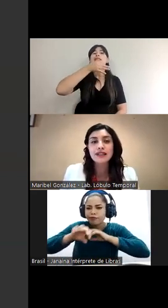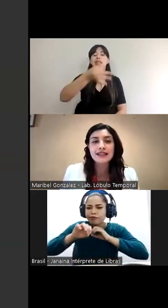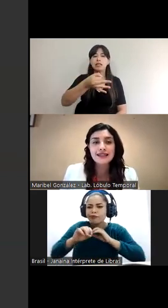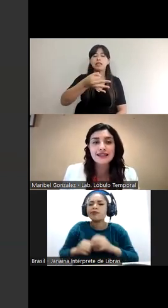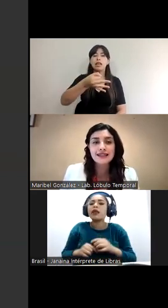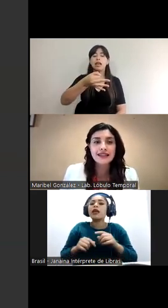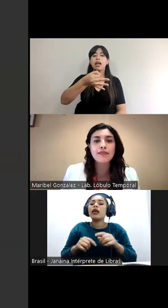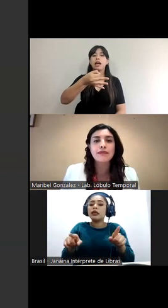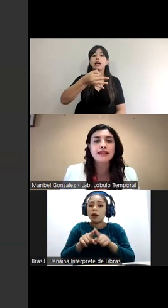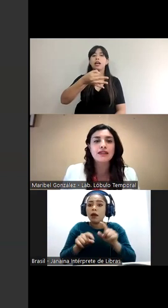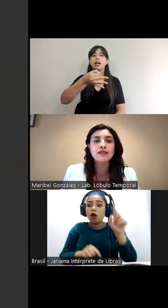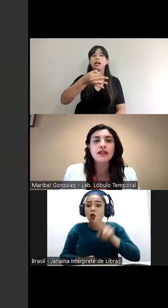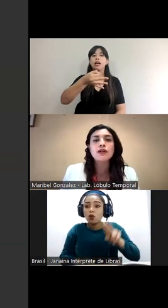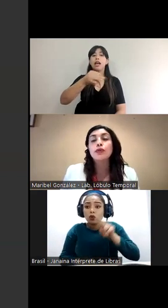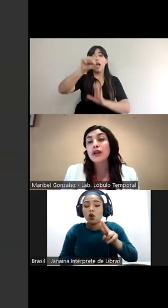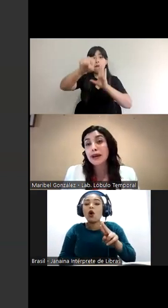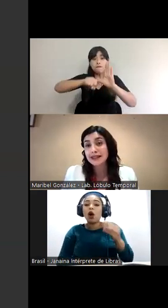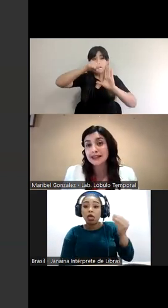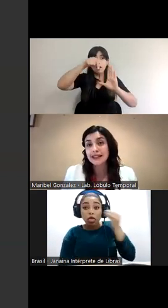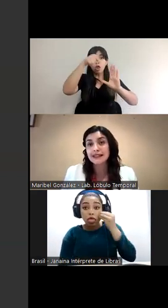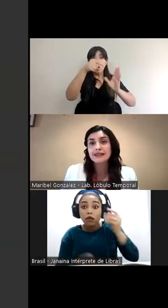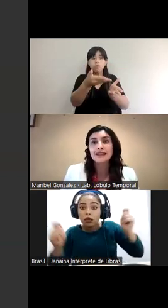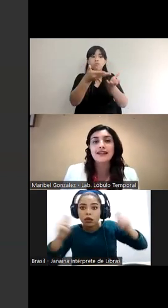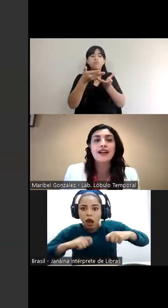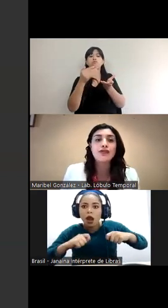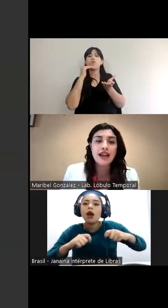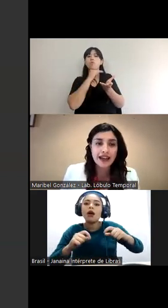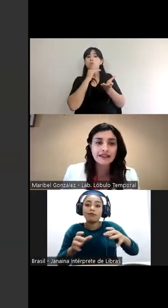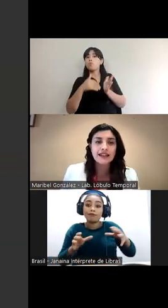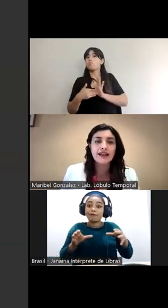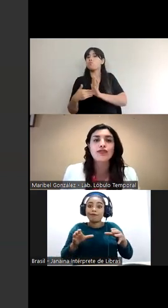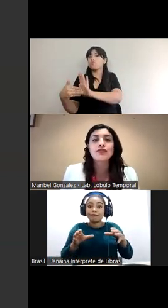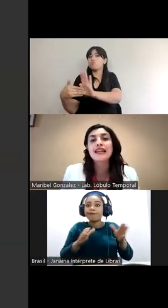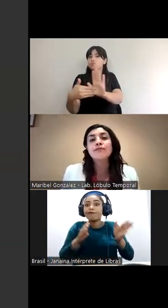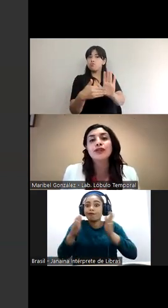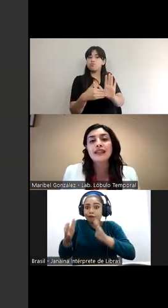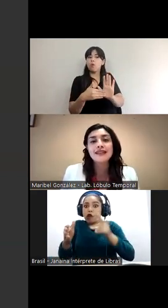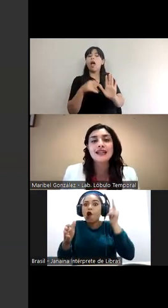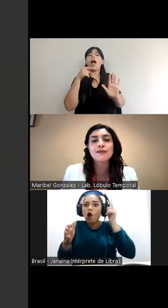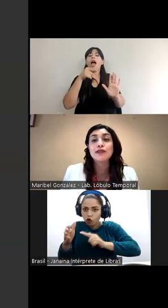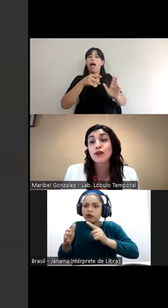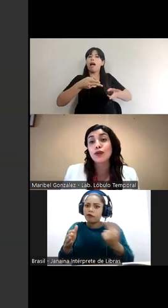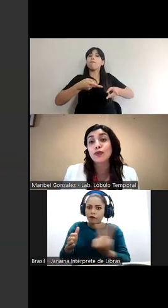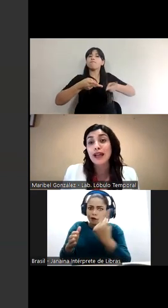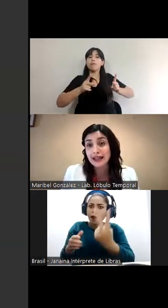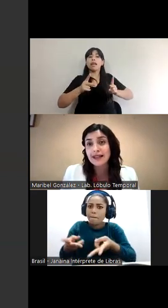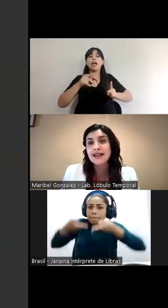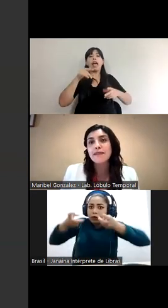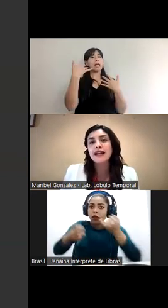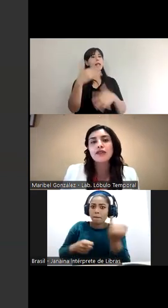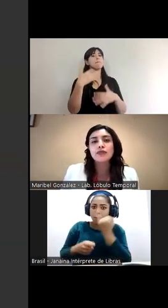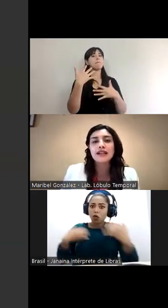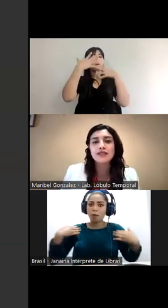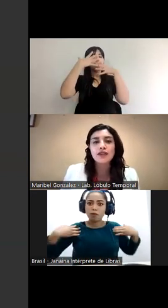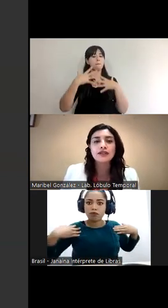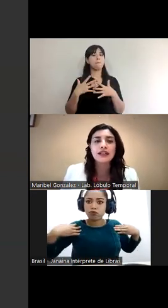cápsulas utilizadas les permitieron, por una parte, valorar y reconocer la importancia de la expresión corporal para